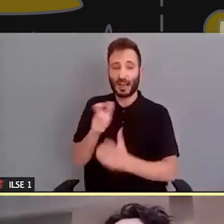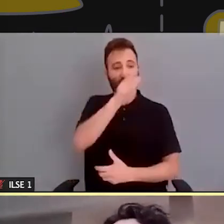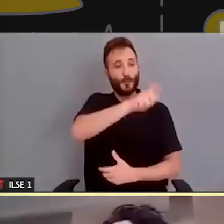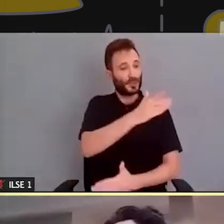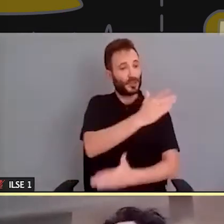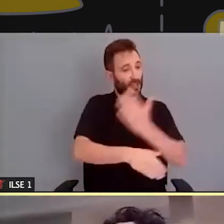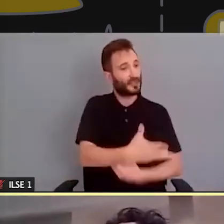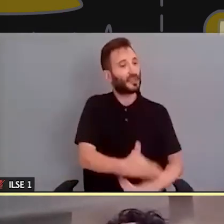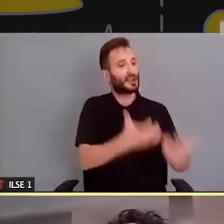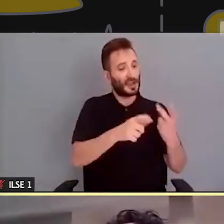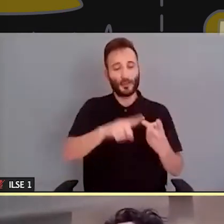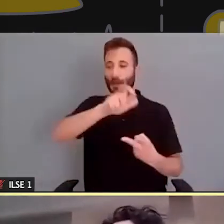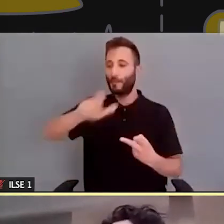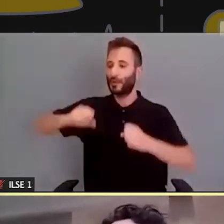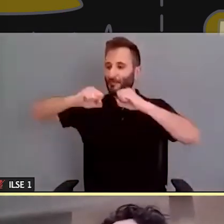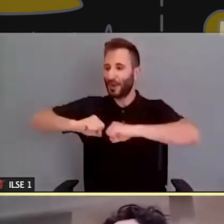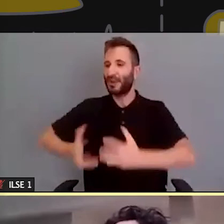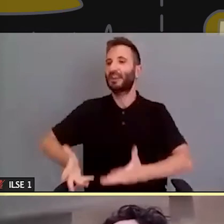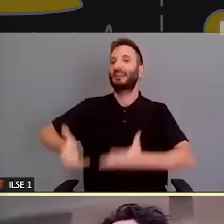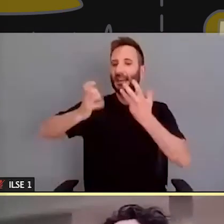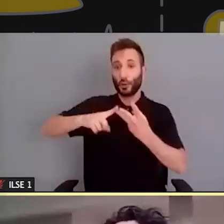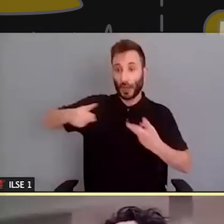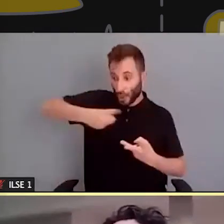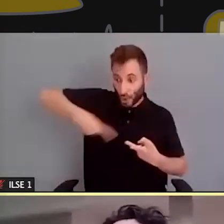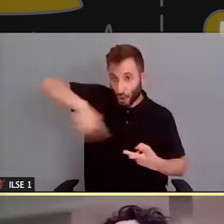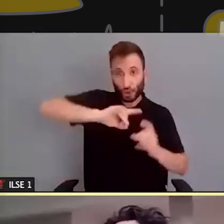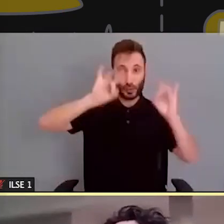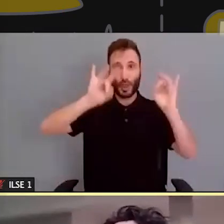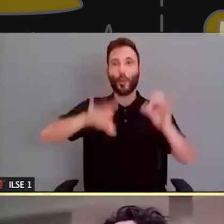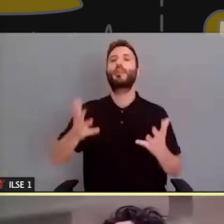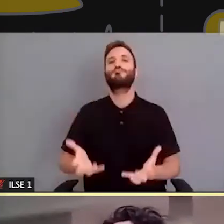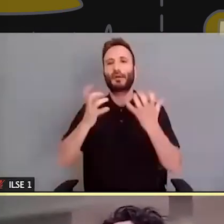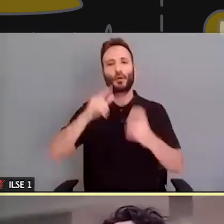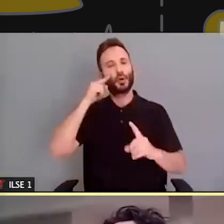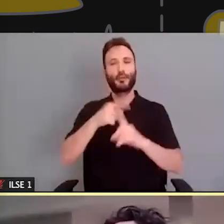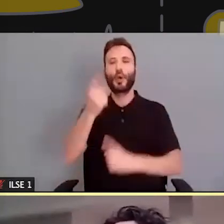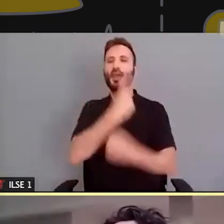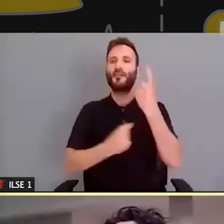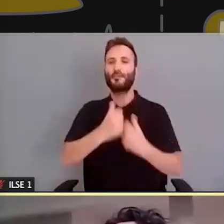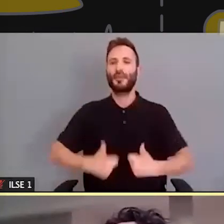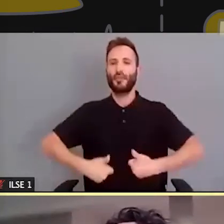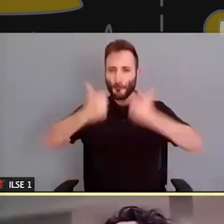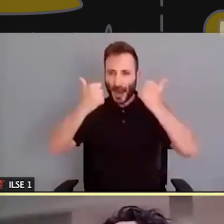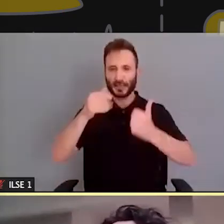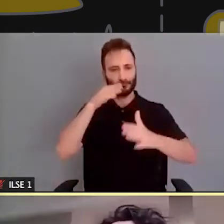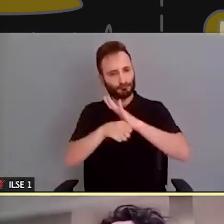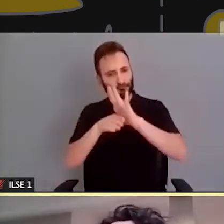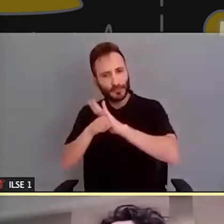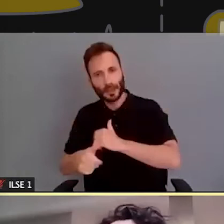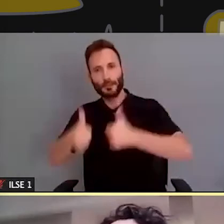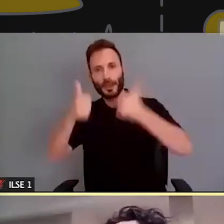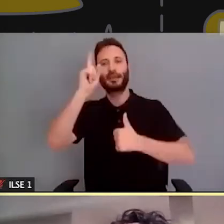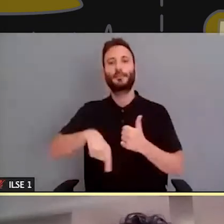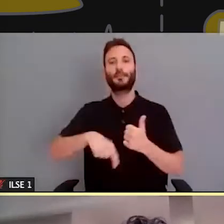los mayores ganamos todos, ¿no? De una manera de tener más información, un abanico de posibilidades mayor. Ganan los prestadores de